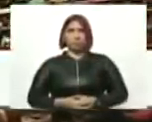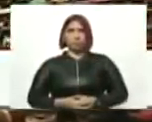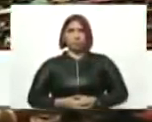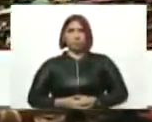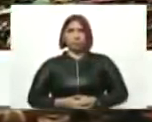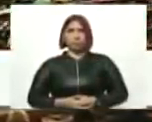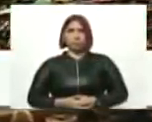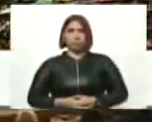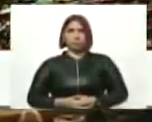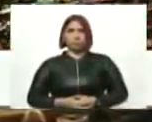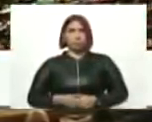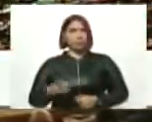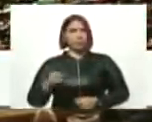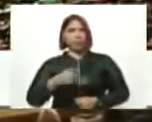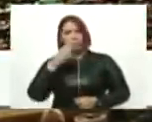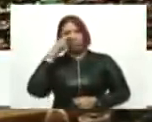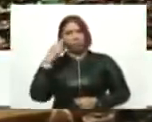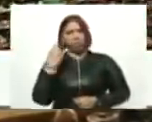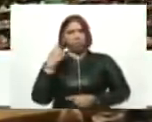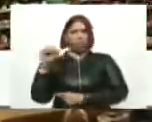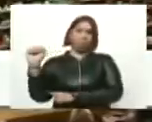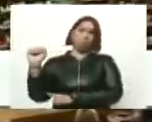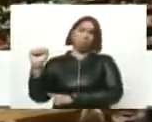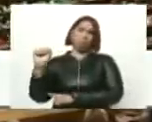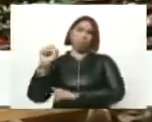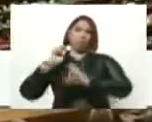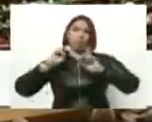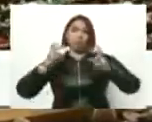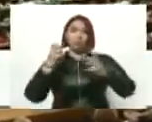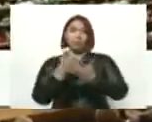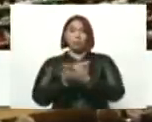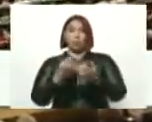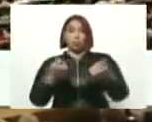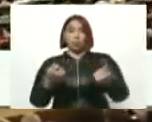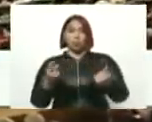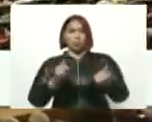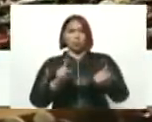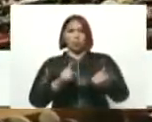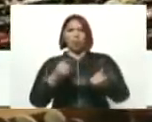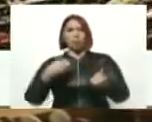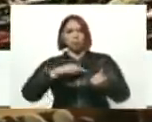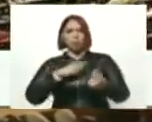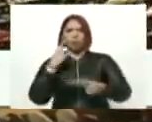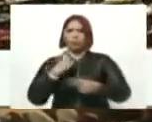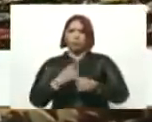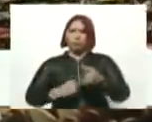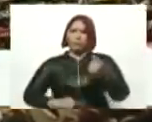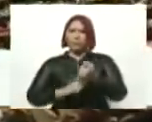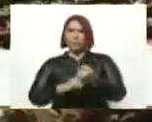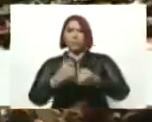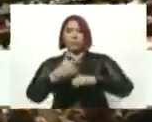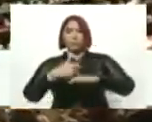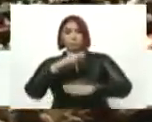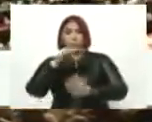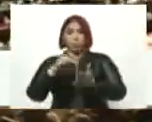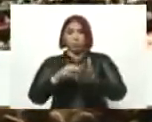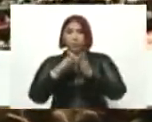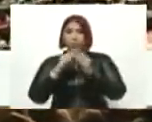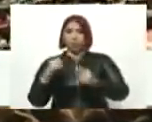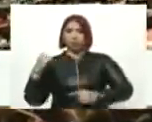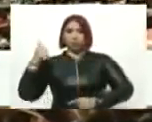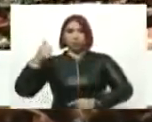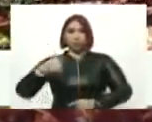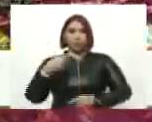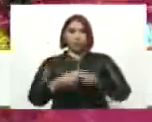Entonces no le saquemos el cuerpo al tema económico. No, no. Nosotros tenemos que apoyamos al gobierno nacional en todo lo que ha venido